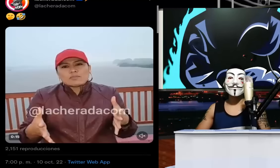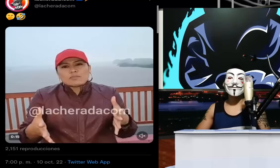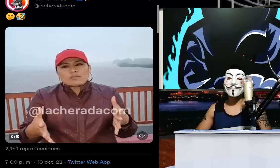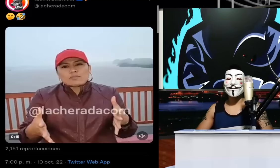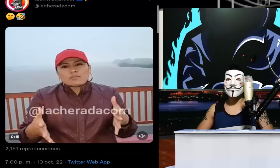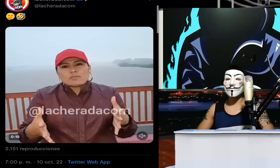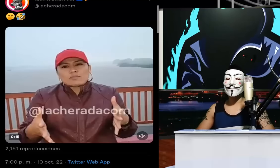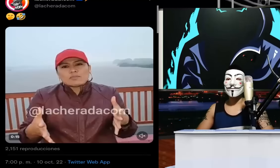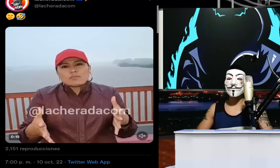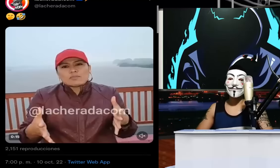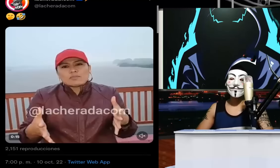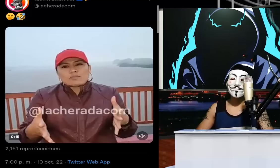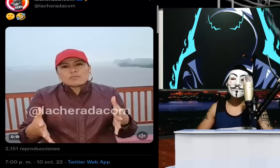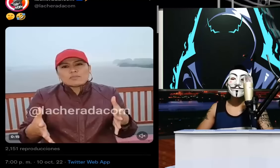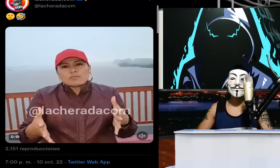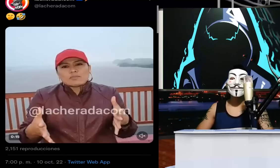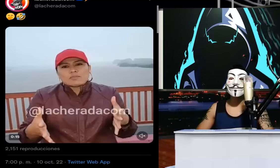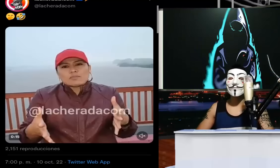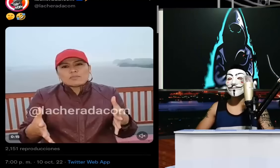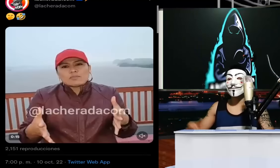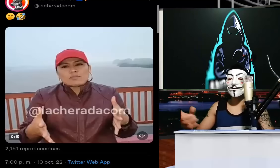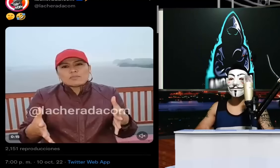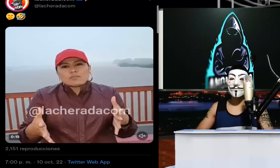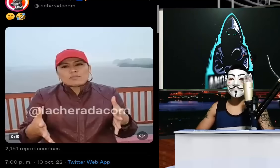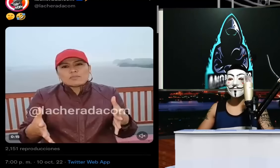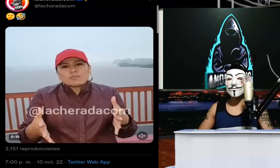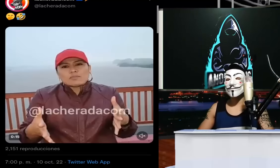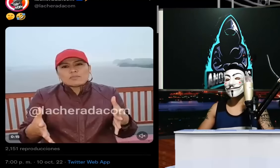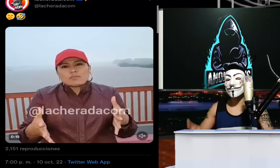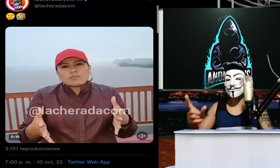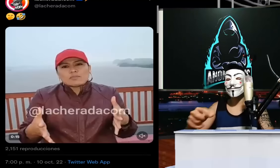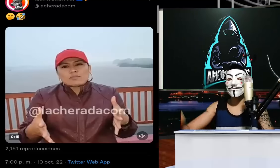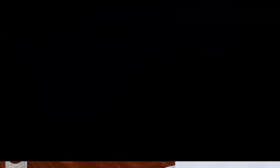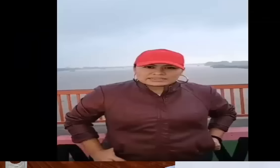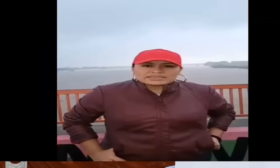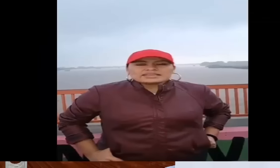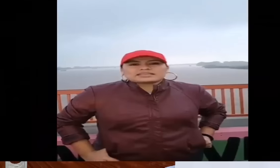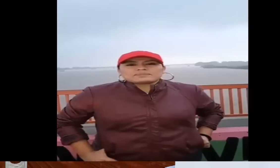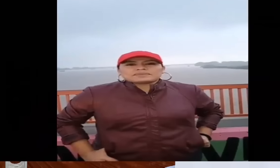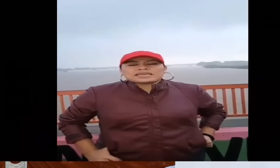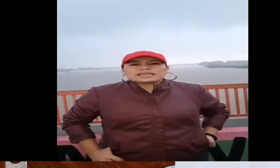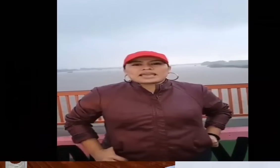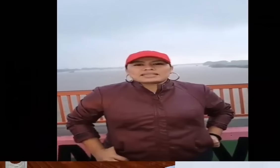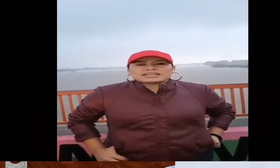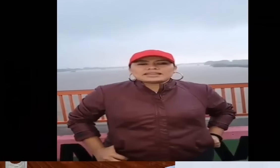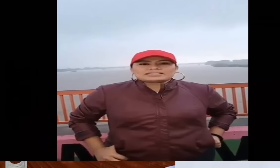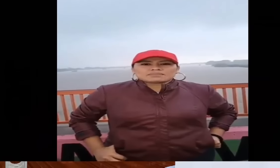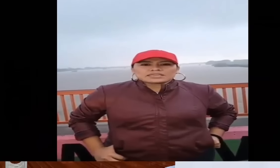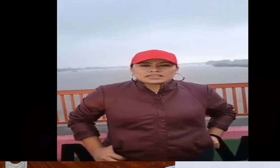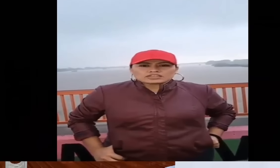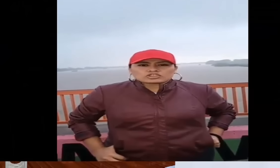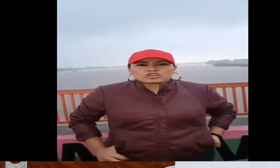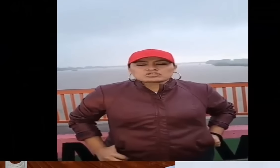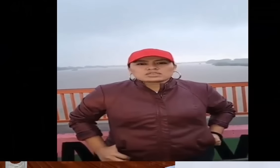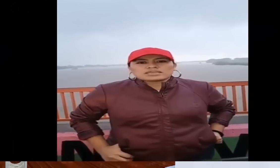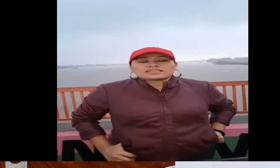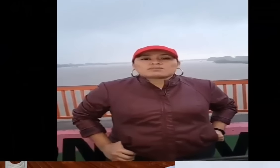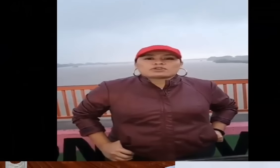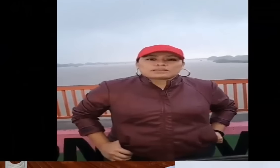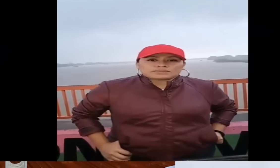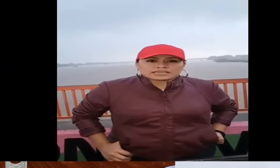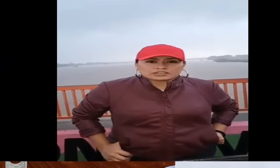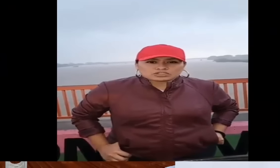venido para robarle el empleo a Moisés Urbina y a otros reporteros? También hay deslizamientos